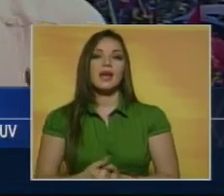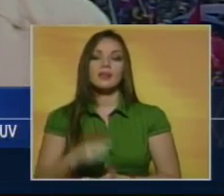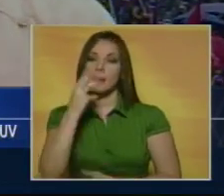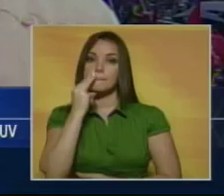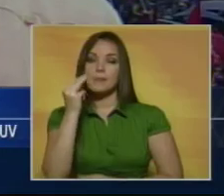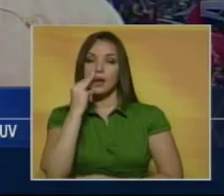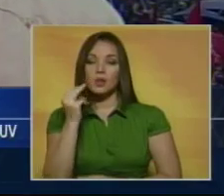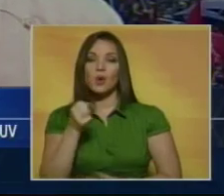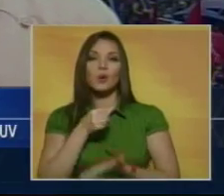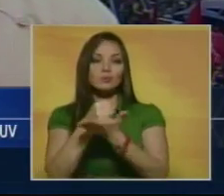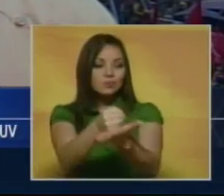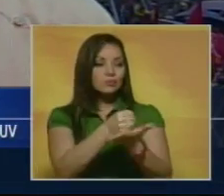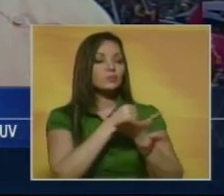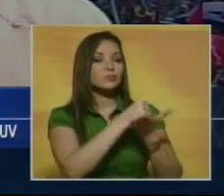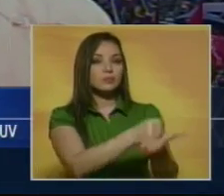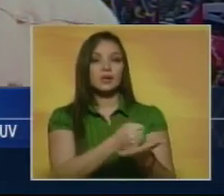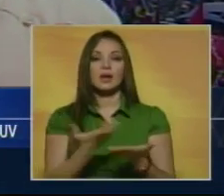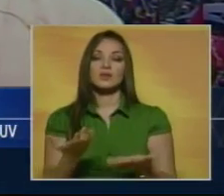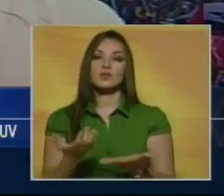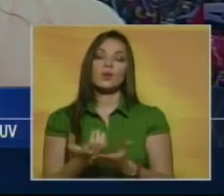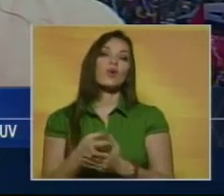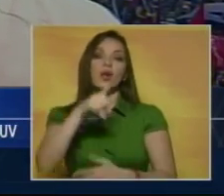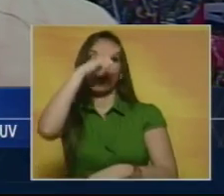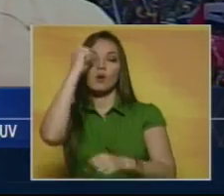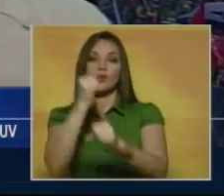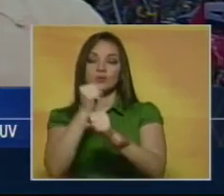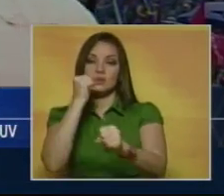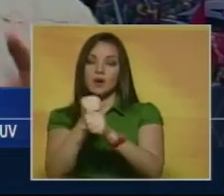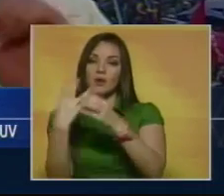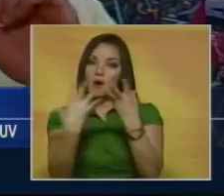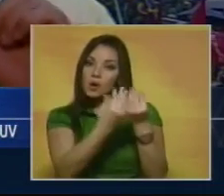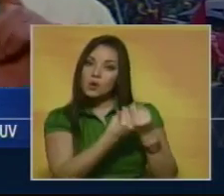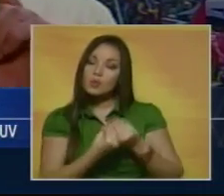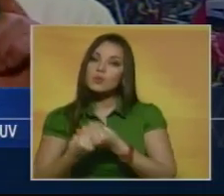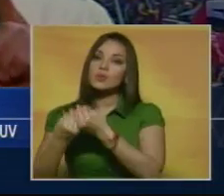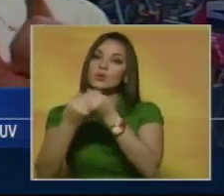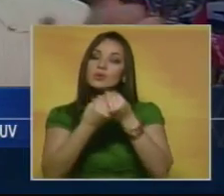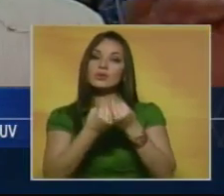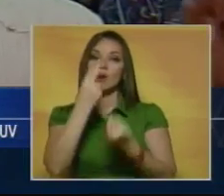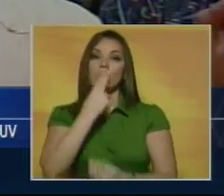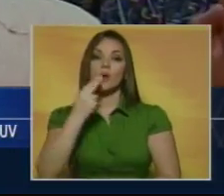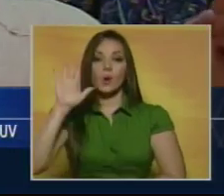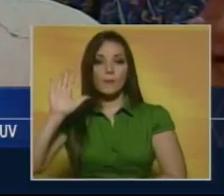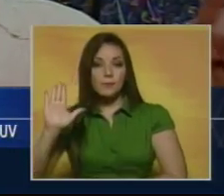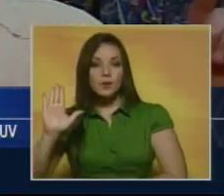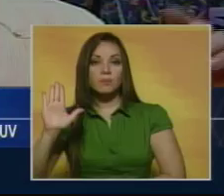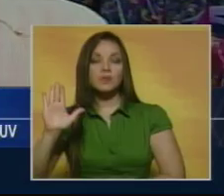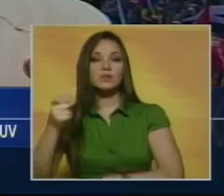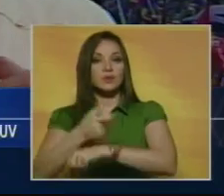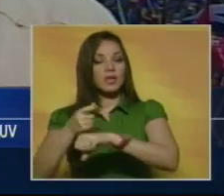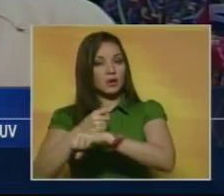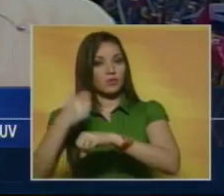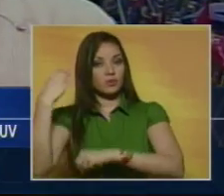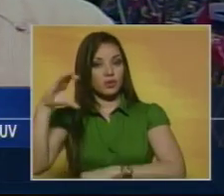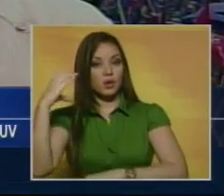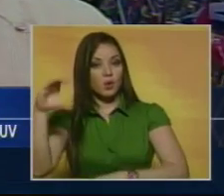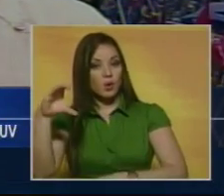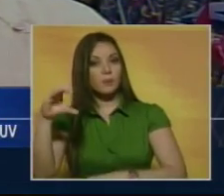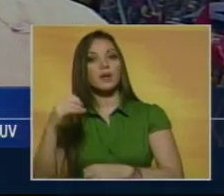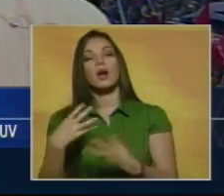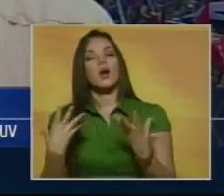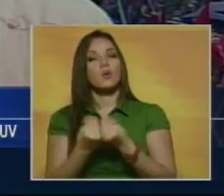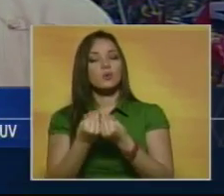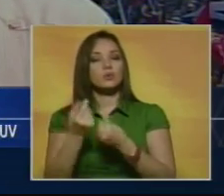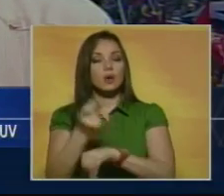una cooperación, un trabajo conjunto, un compromiso del gobierno de Colombia con el gobierno